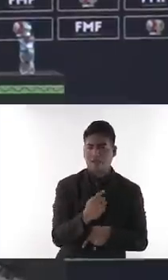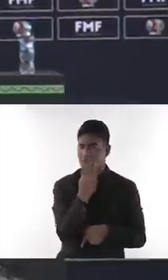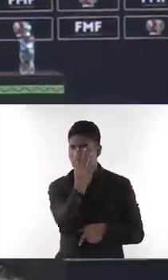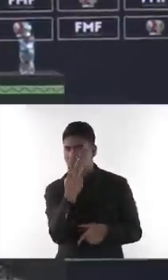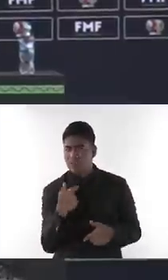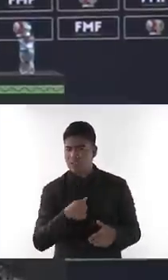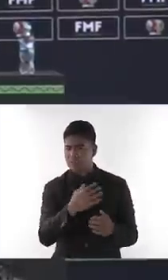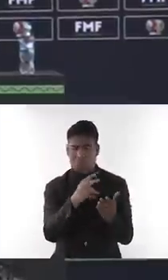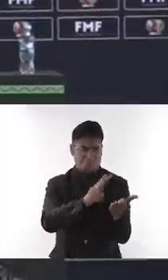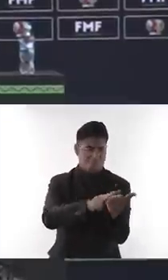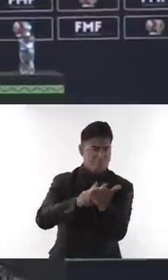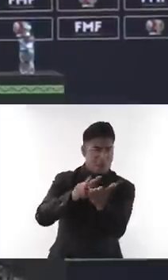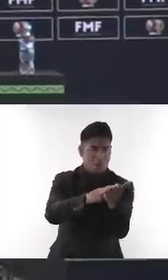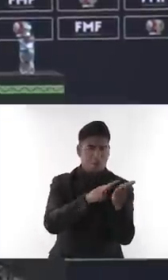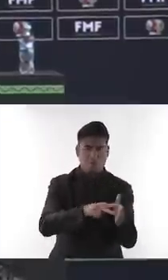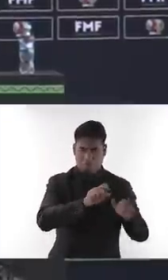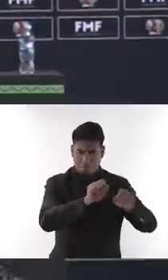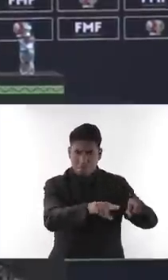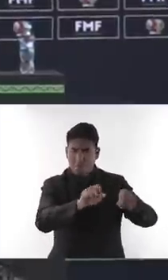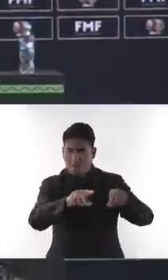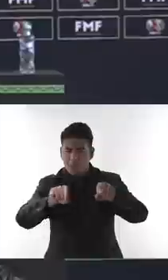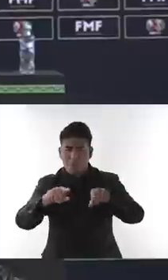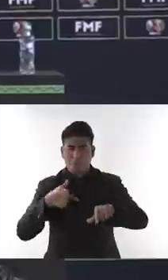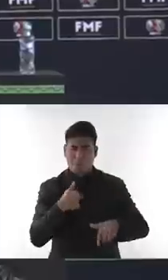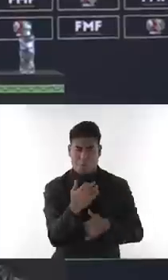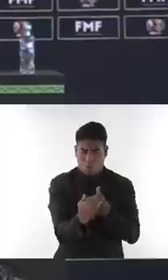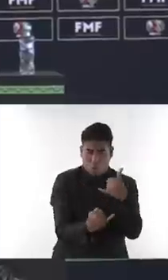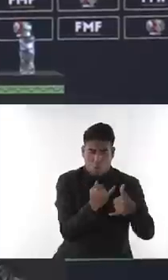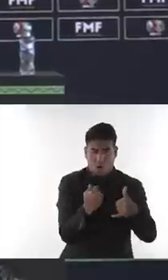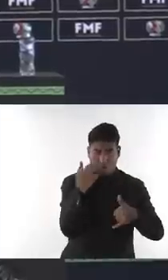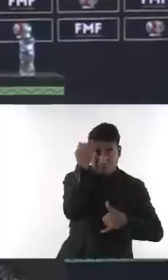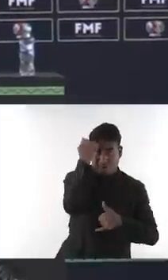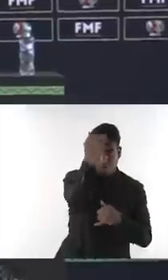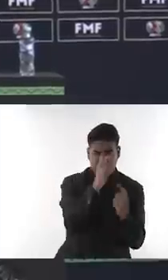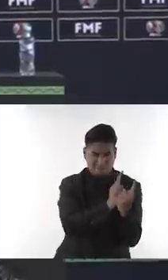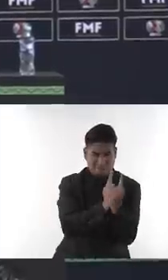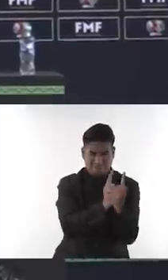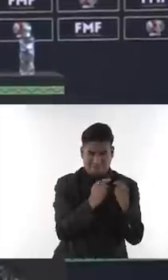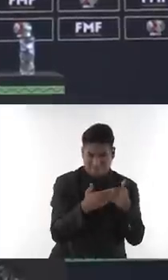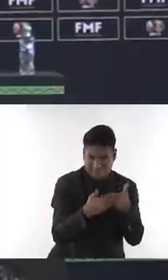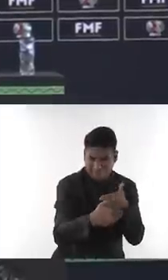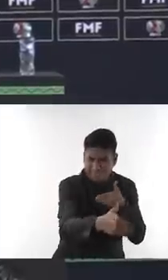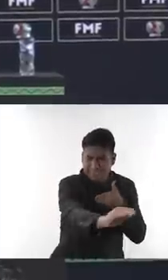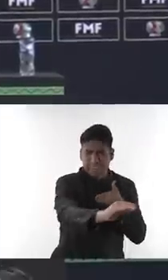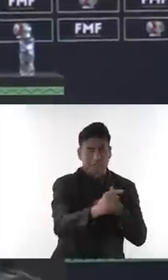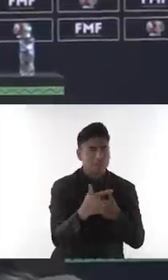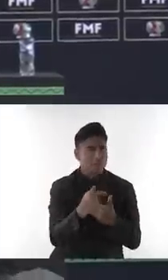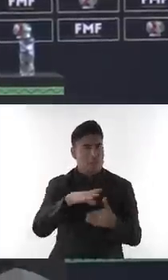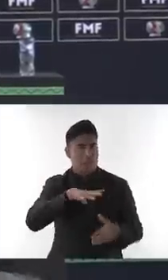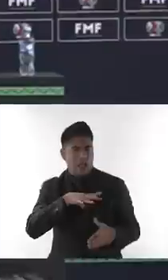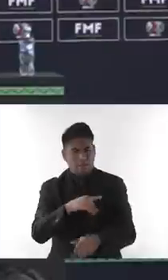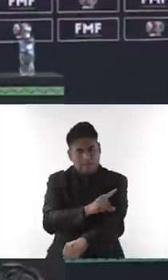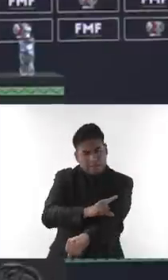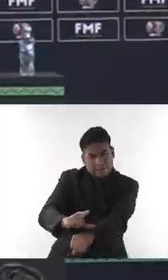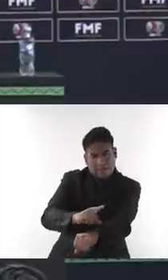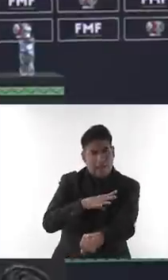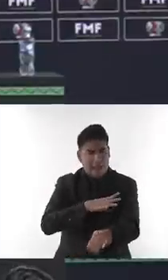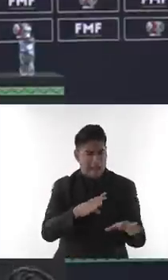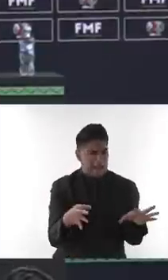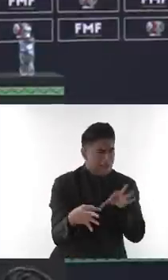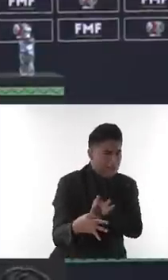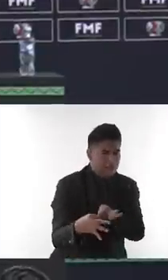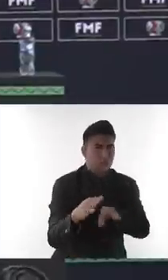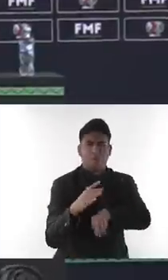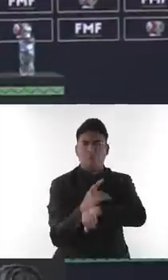el ser campeón en torneos largos que los dos en liguilla, Solamente aclarar ello porque estadísticamente creo